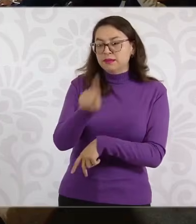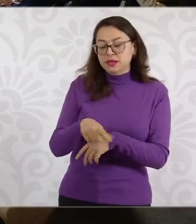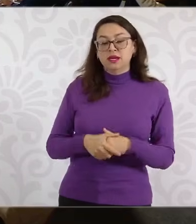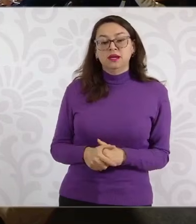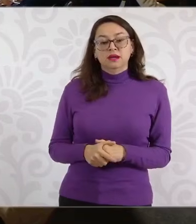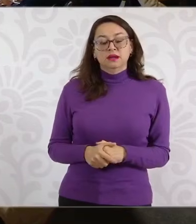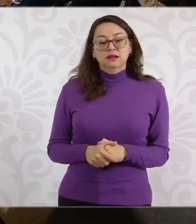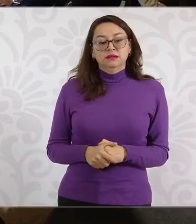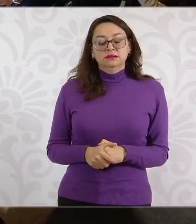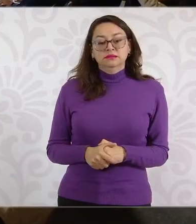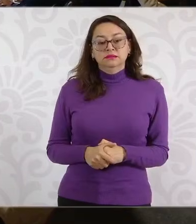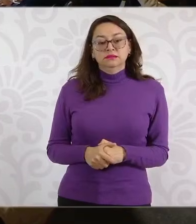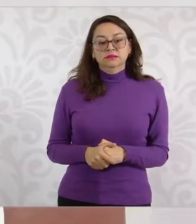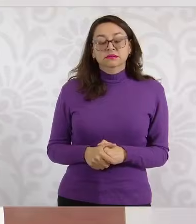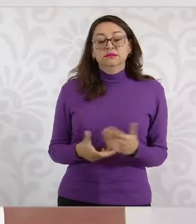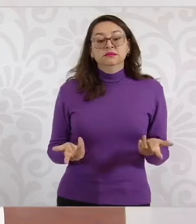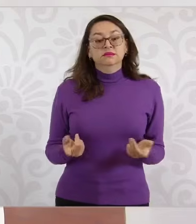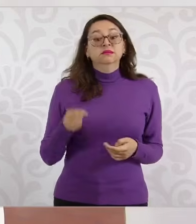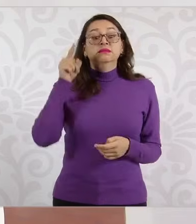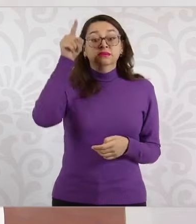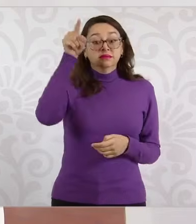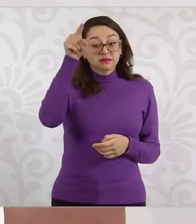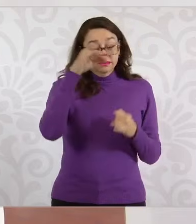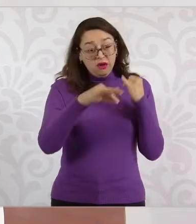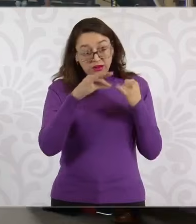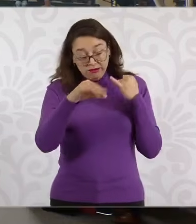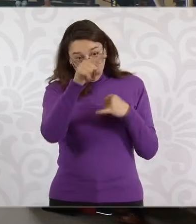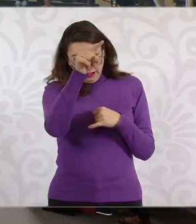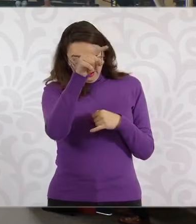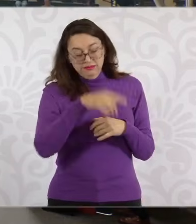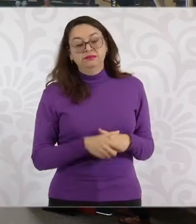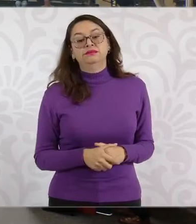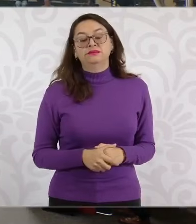Bueno, vamos de este lado ahora. El compañero de hasta atrás.